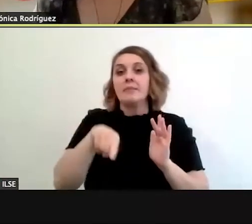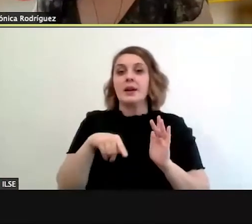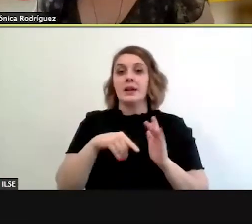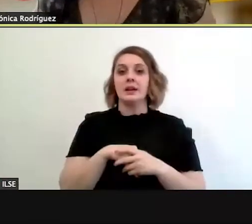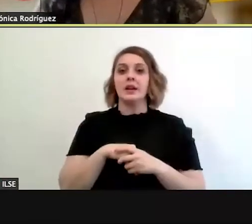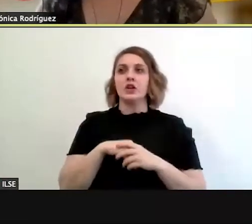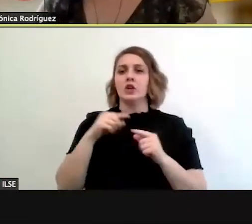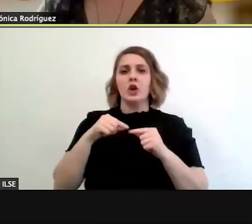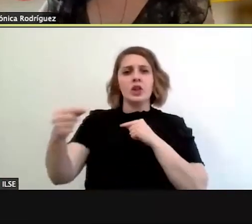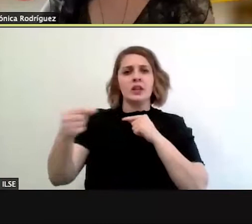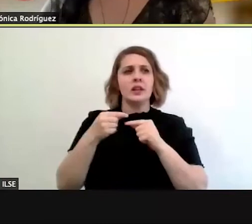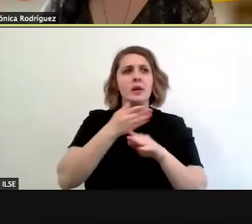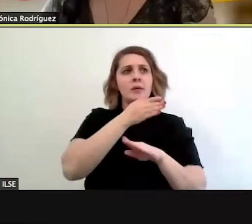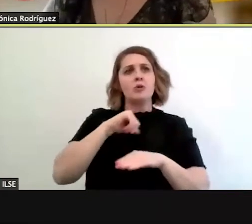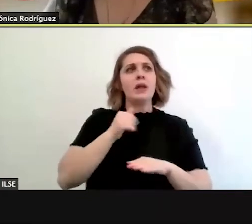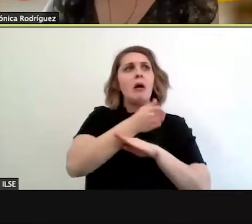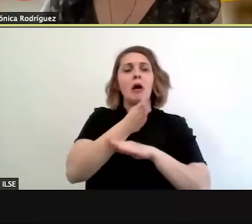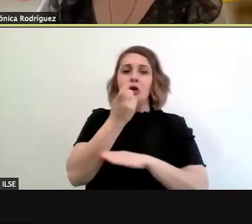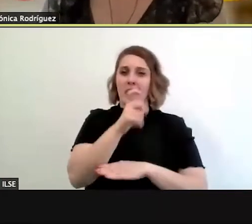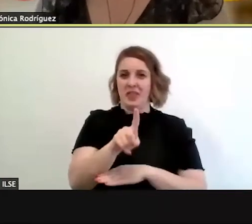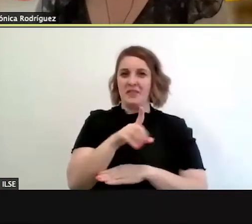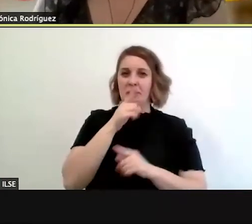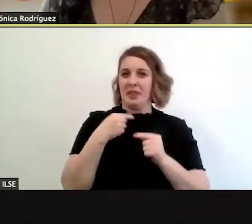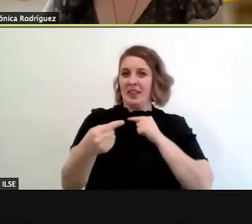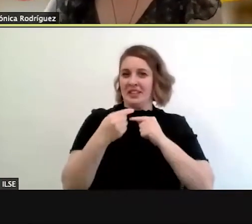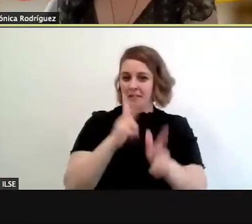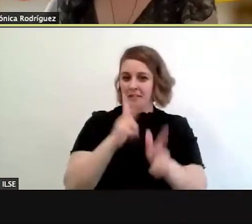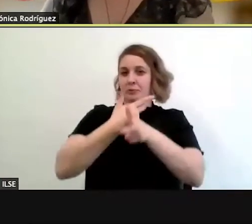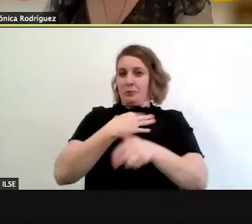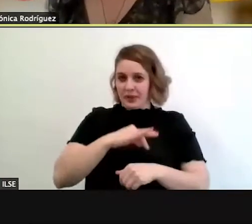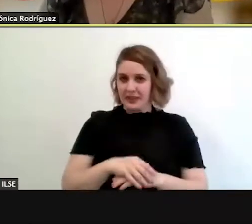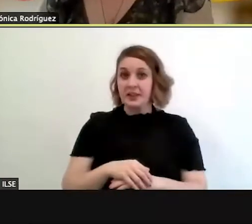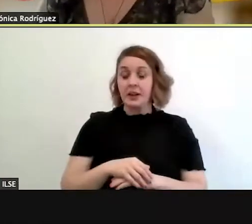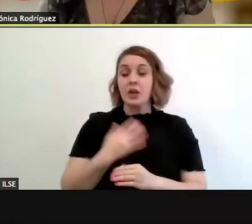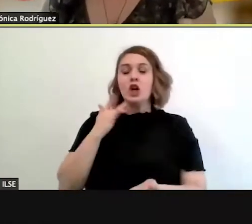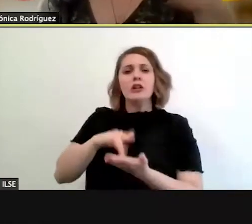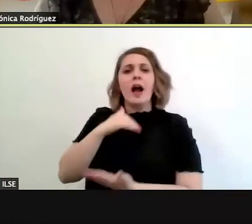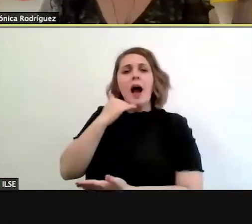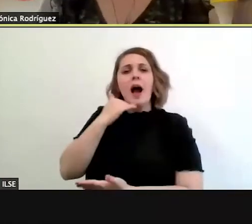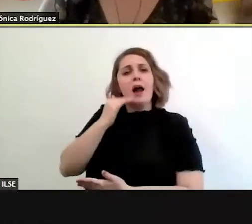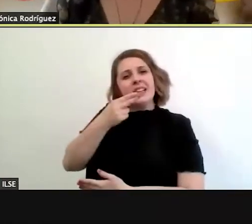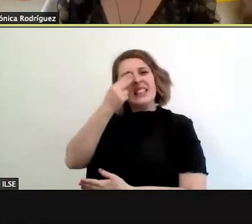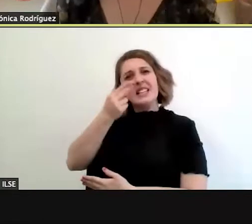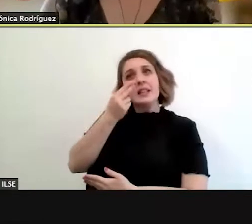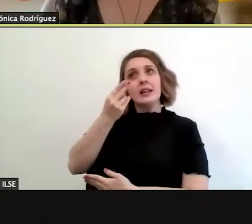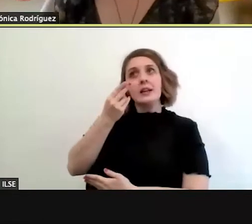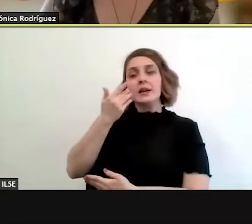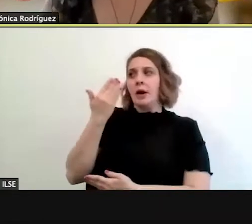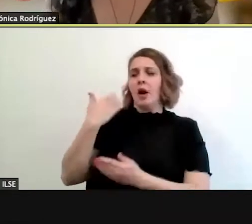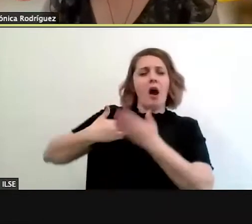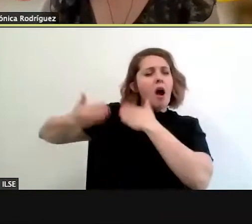desplacemos continuamente al hospital. Fijaros en algo que ha sucedido y que creo que no es de hace tanto